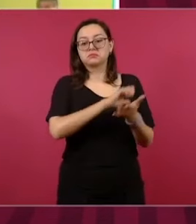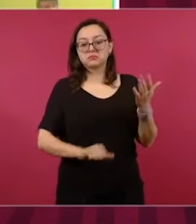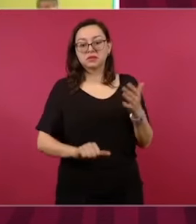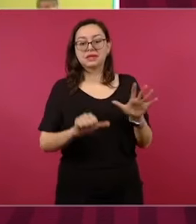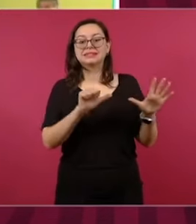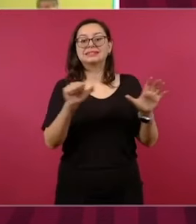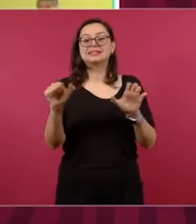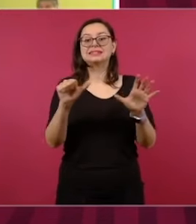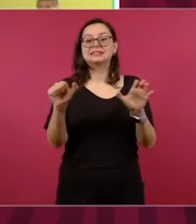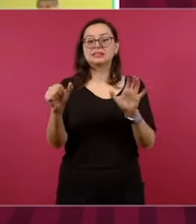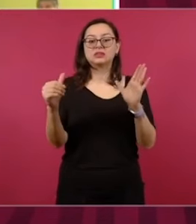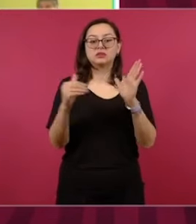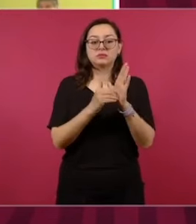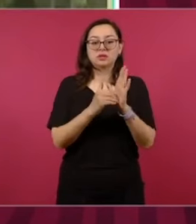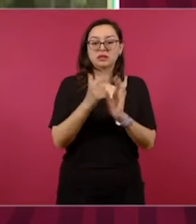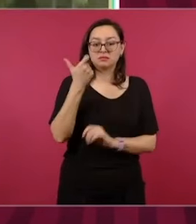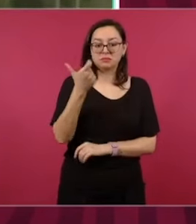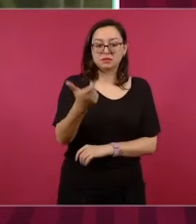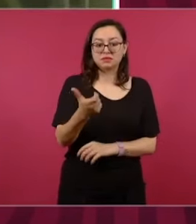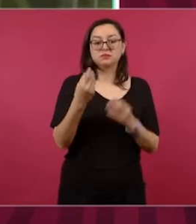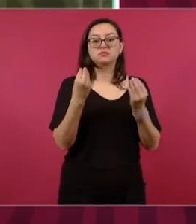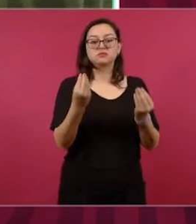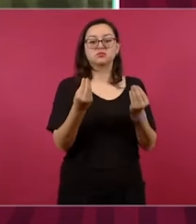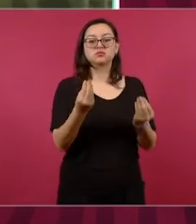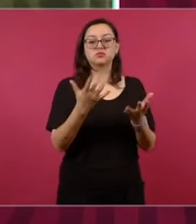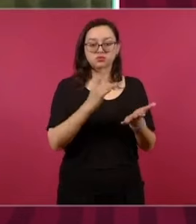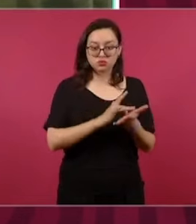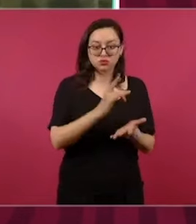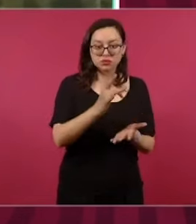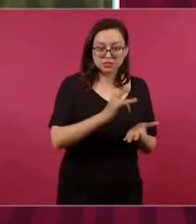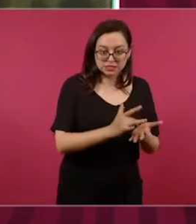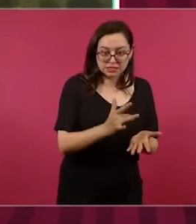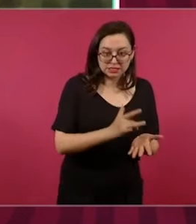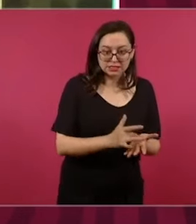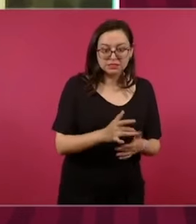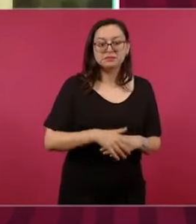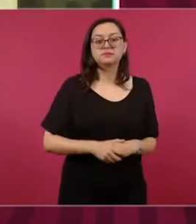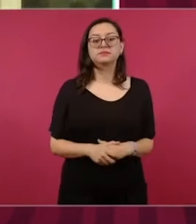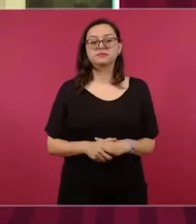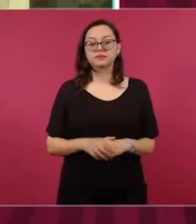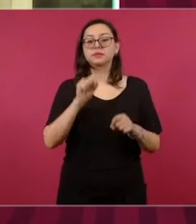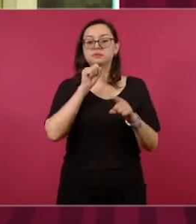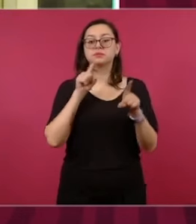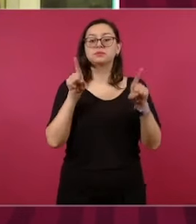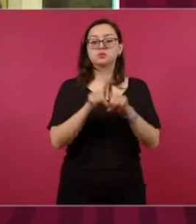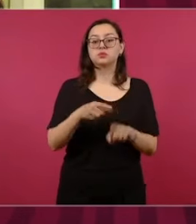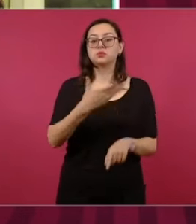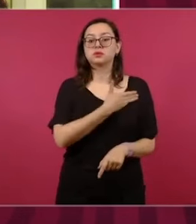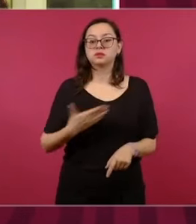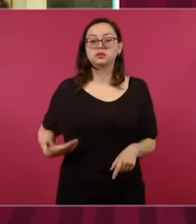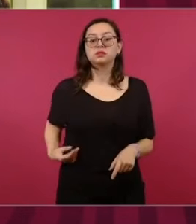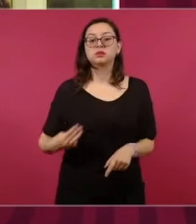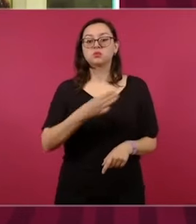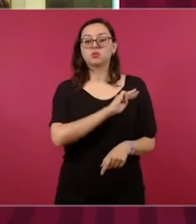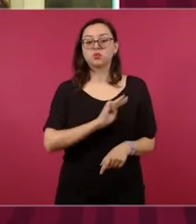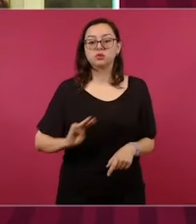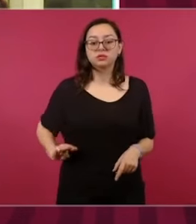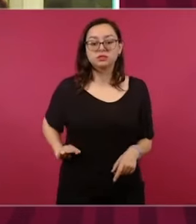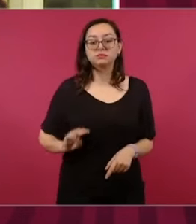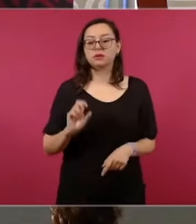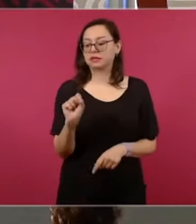de 600,000 pesos. Muchas gracias. Gracias, señora. Y agradecer también al presidente municipal, a Silviano